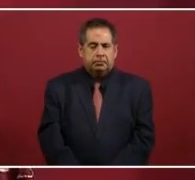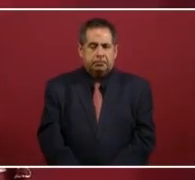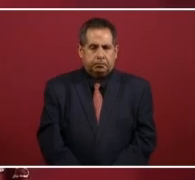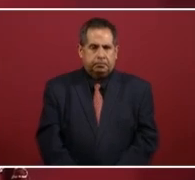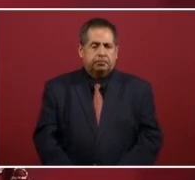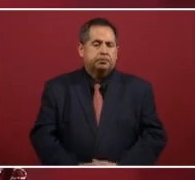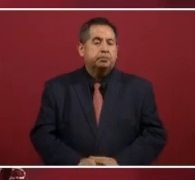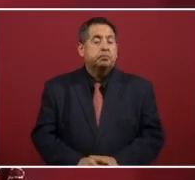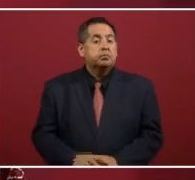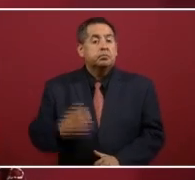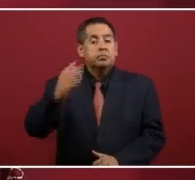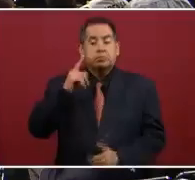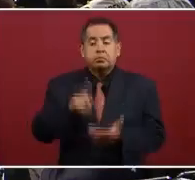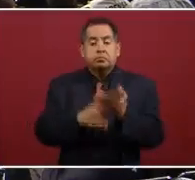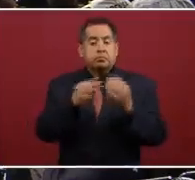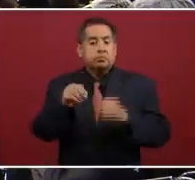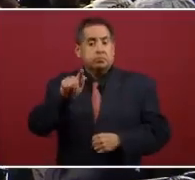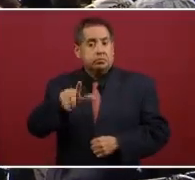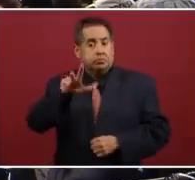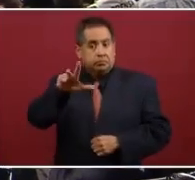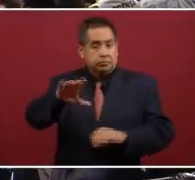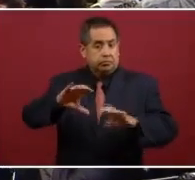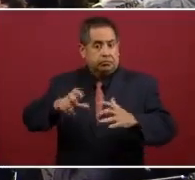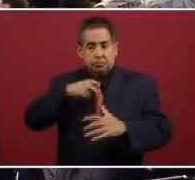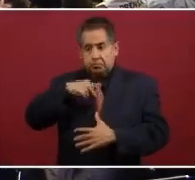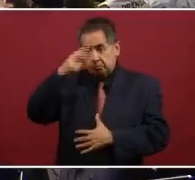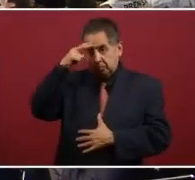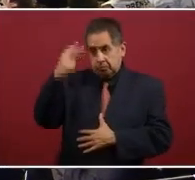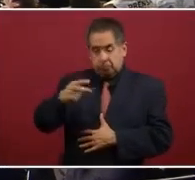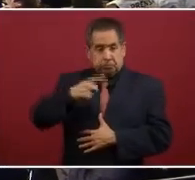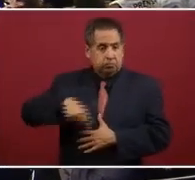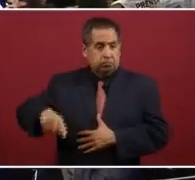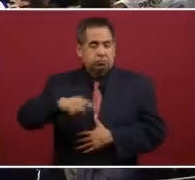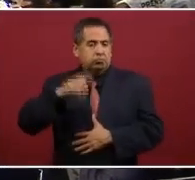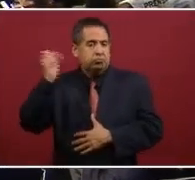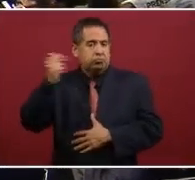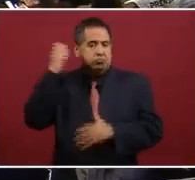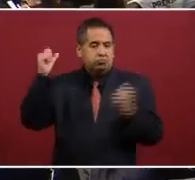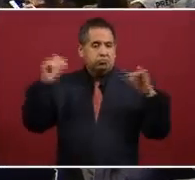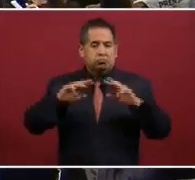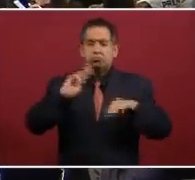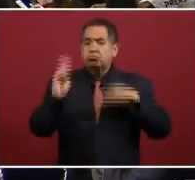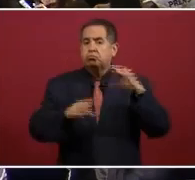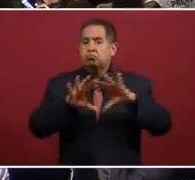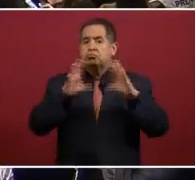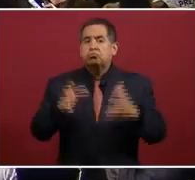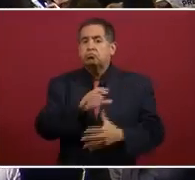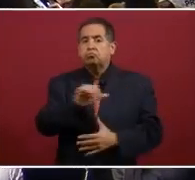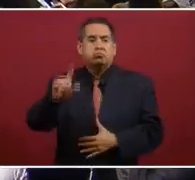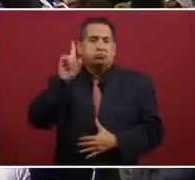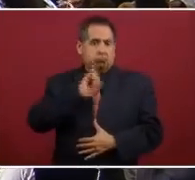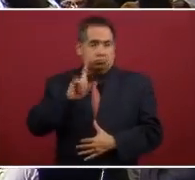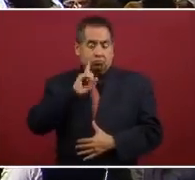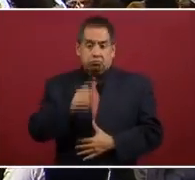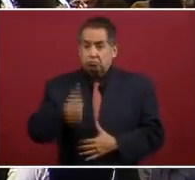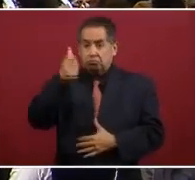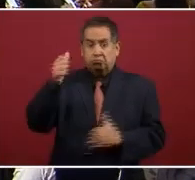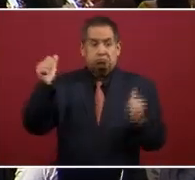women. En 1975, México celebró la Conferencia Mundial de las Mujeres, algo que